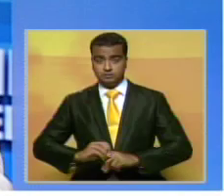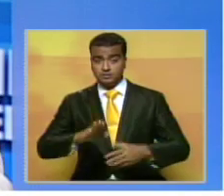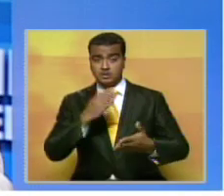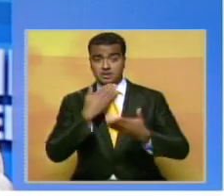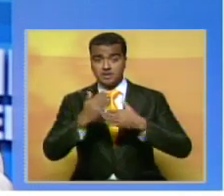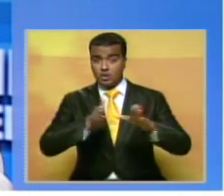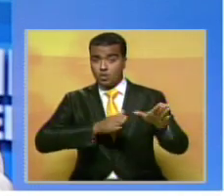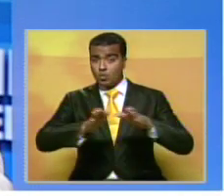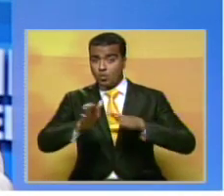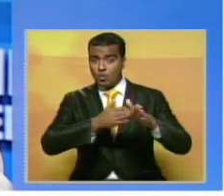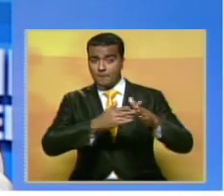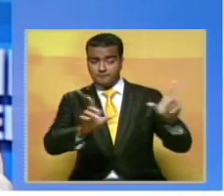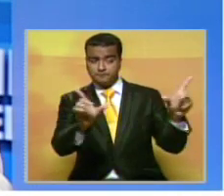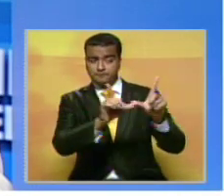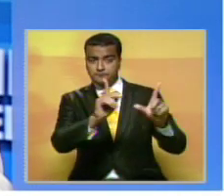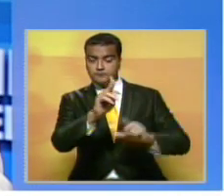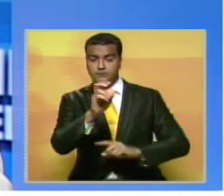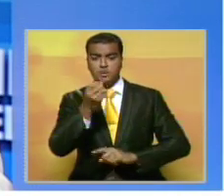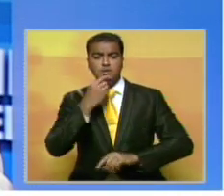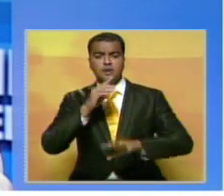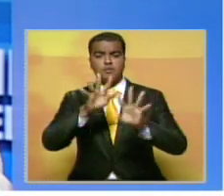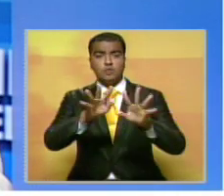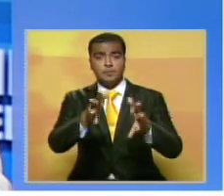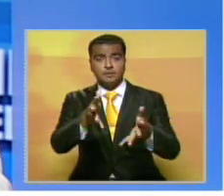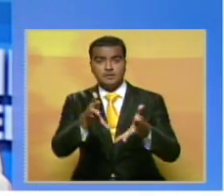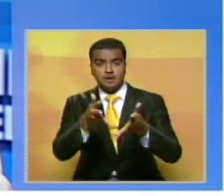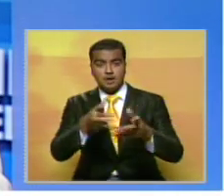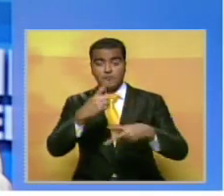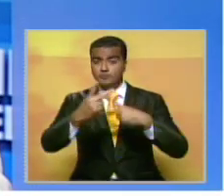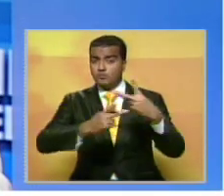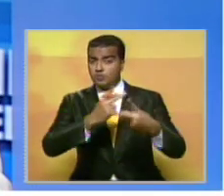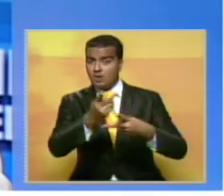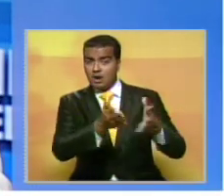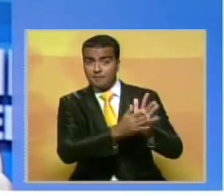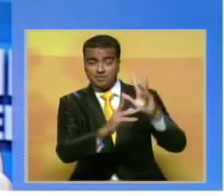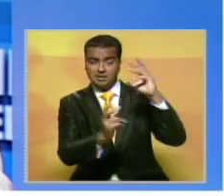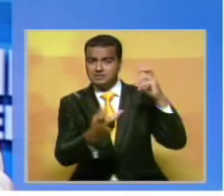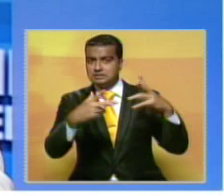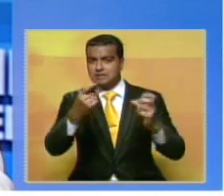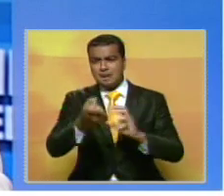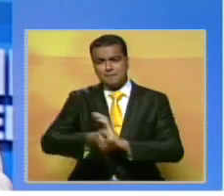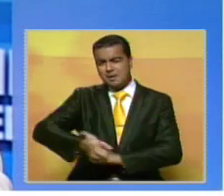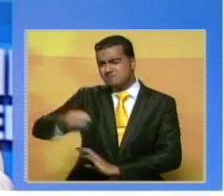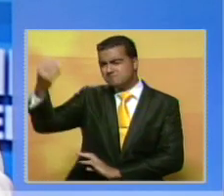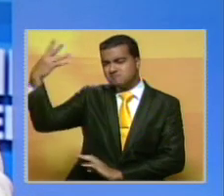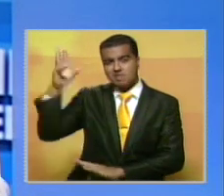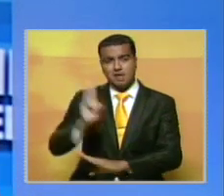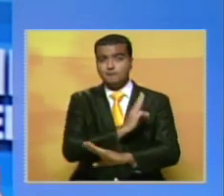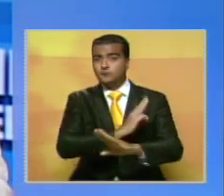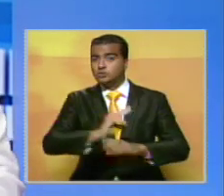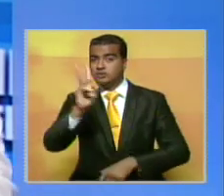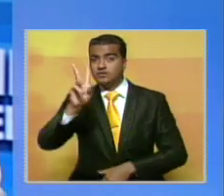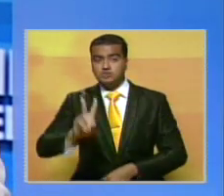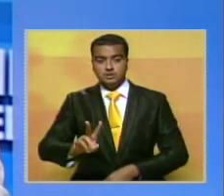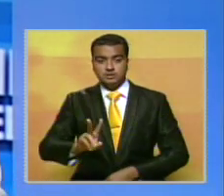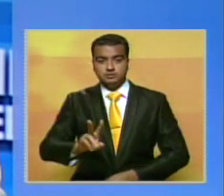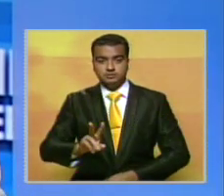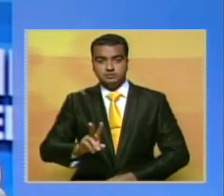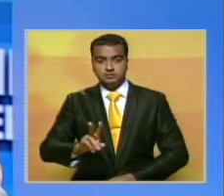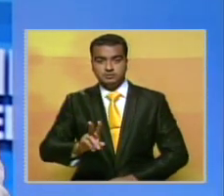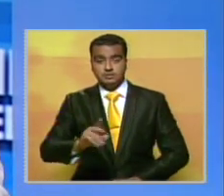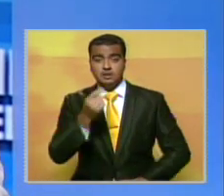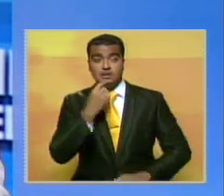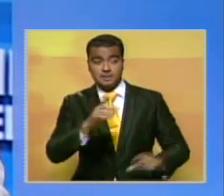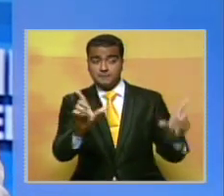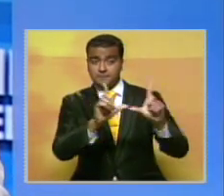jueves Portadas rinde homenaje a Simón Díaz, un programa especial dedicado a la estrella más brillante de la música venezolana. Y Sábado